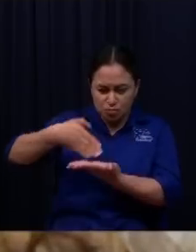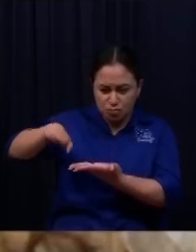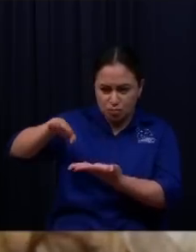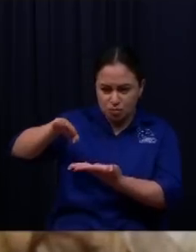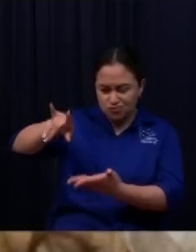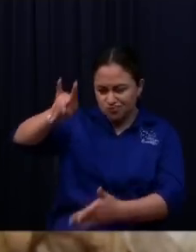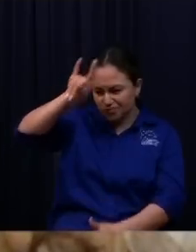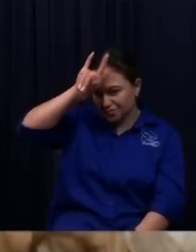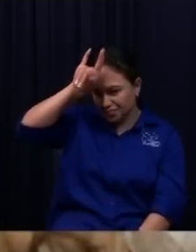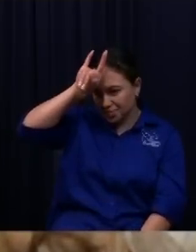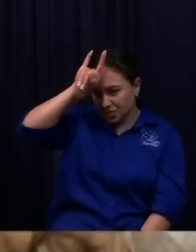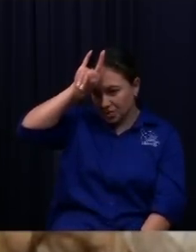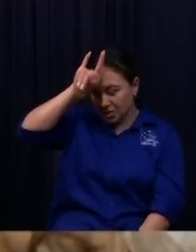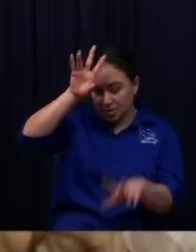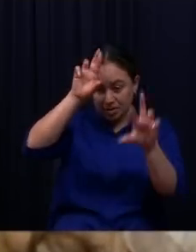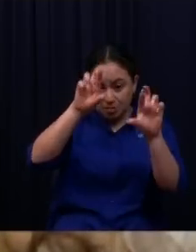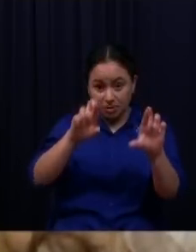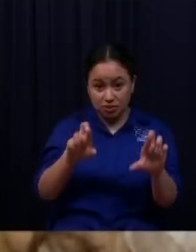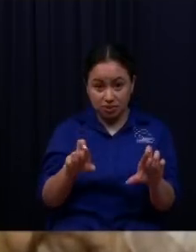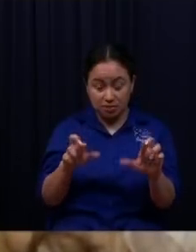Sí, sanarán enfermos. ¿Qué más?